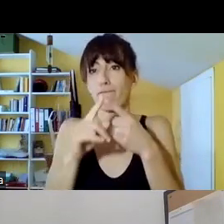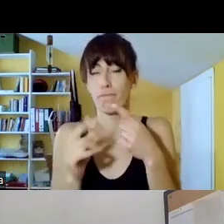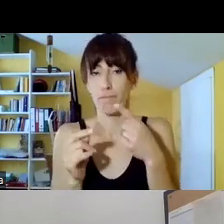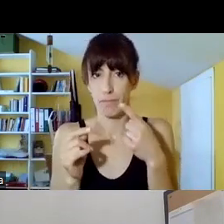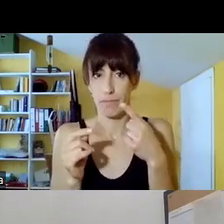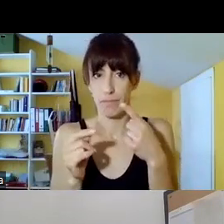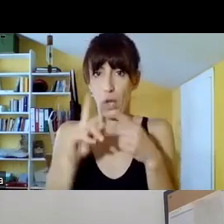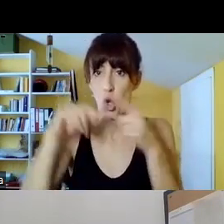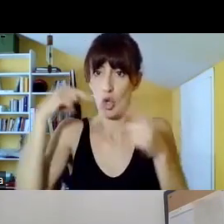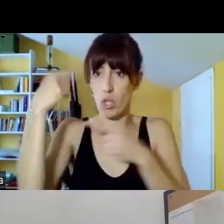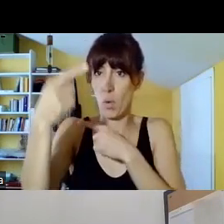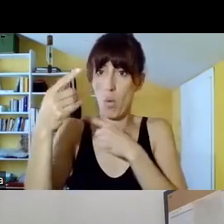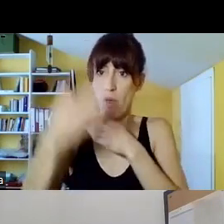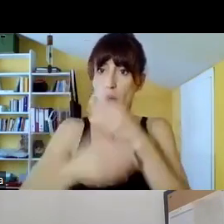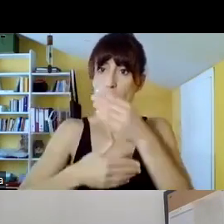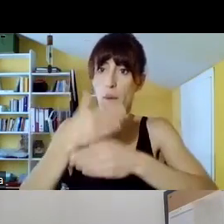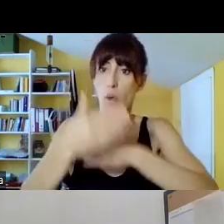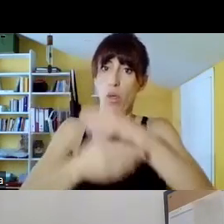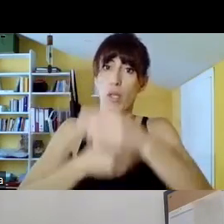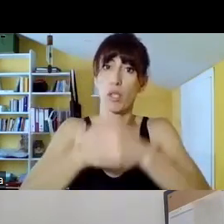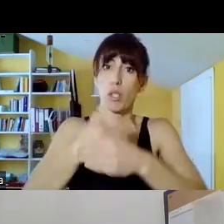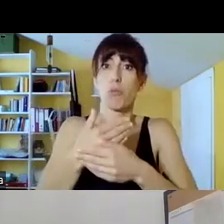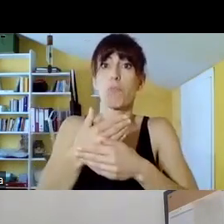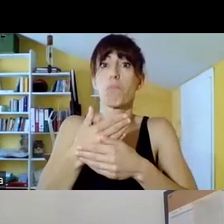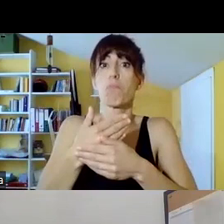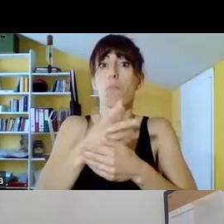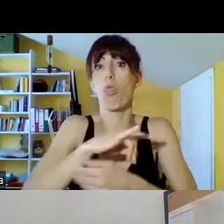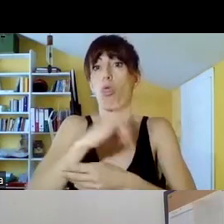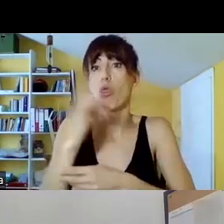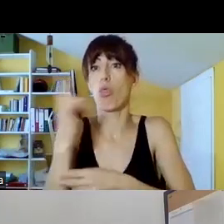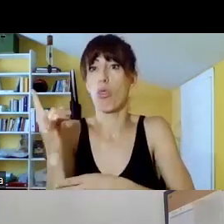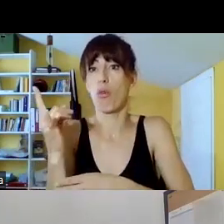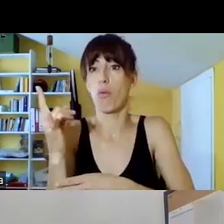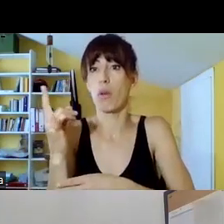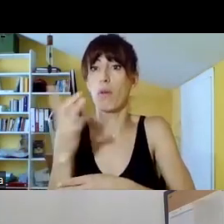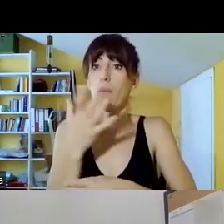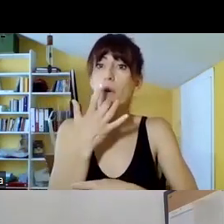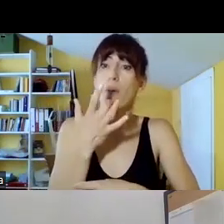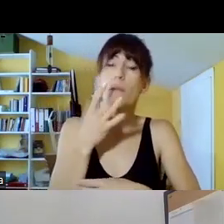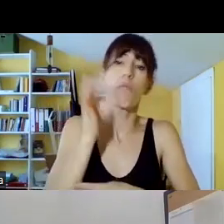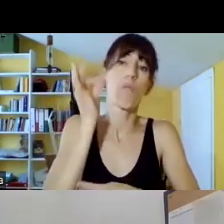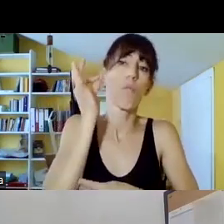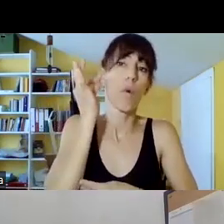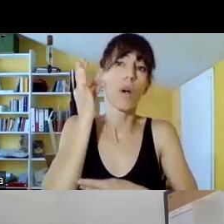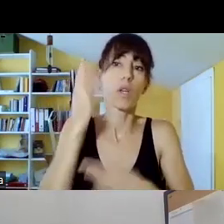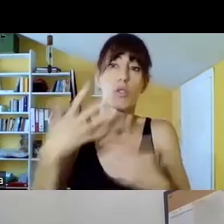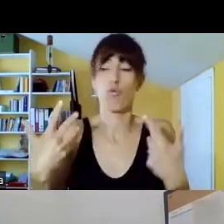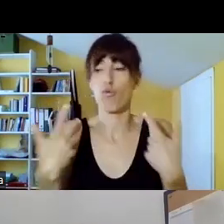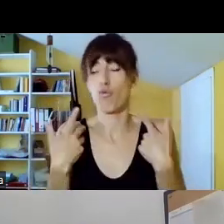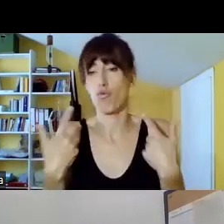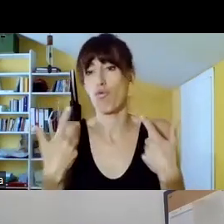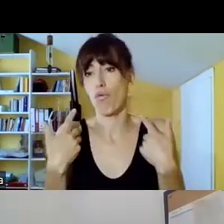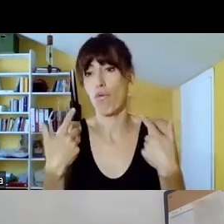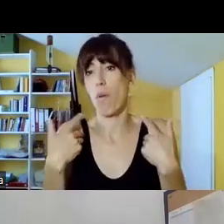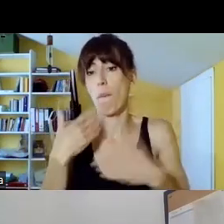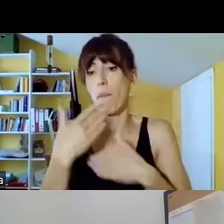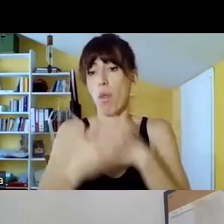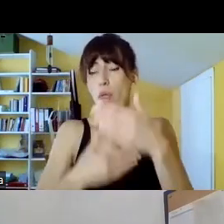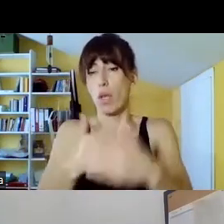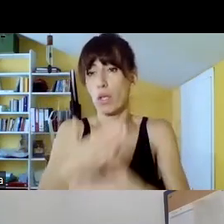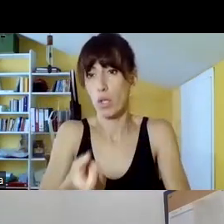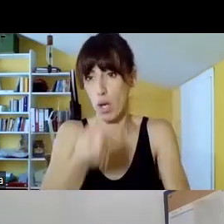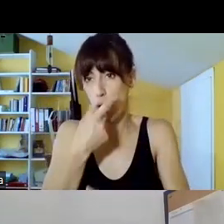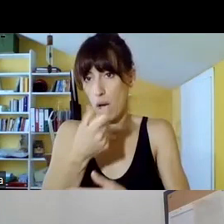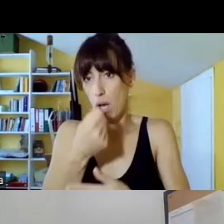un proceso paradójico doble, en el que las mujeres podrían estar sufriendo un proceso de sobremedicalización de